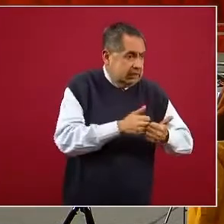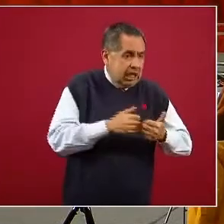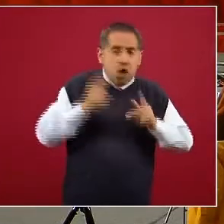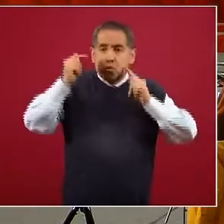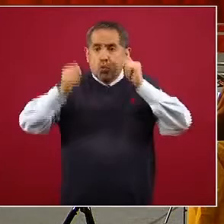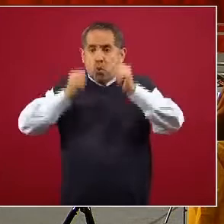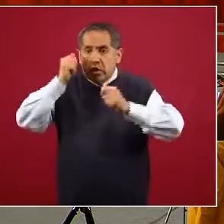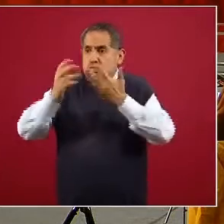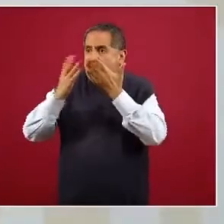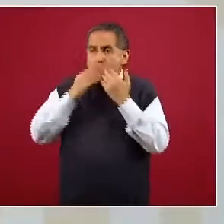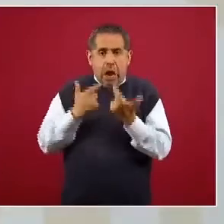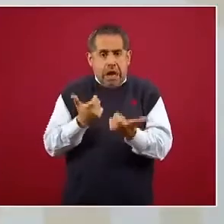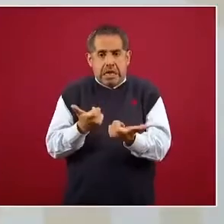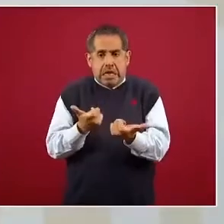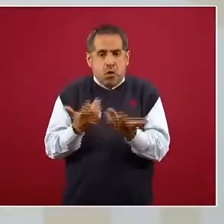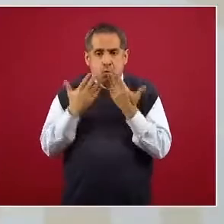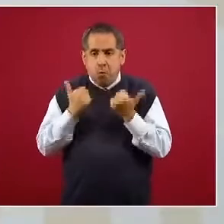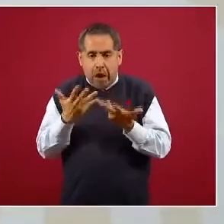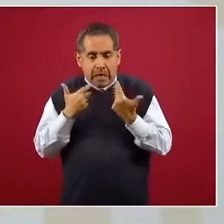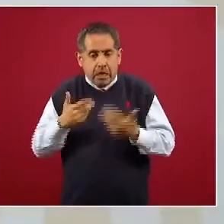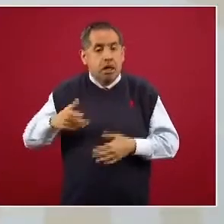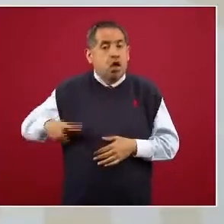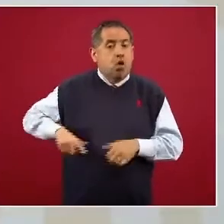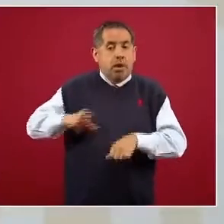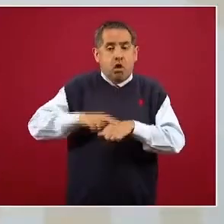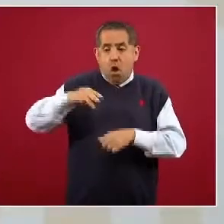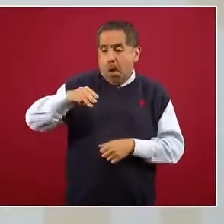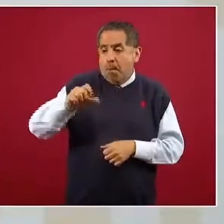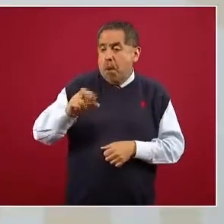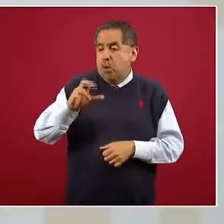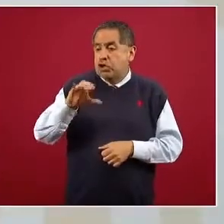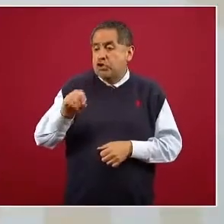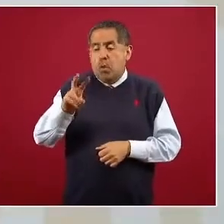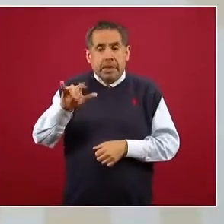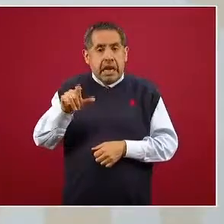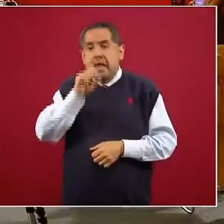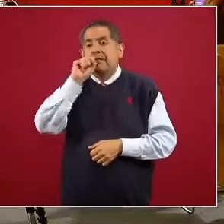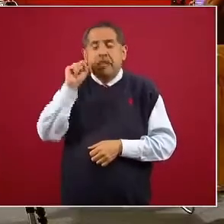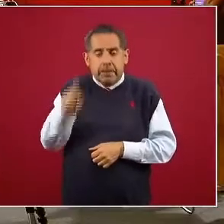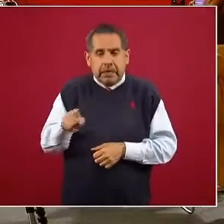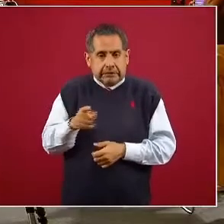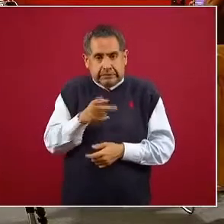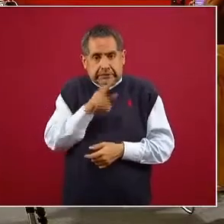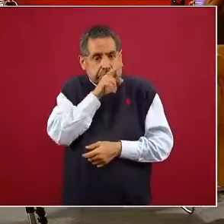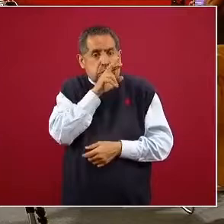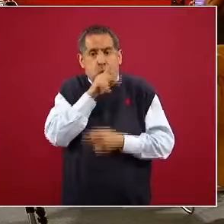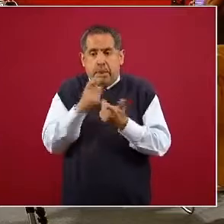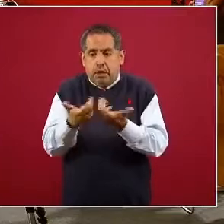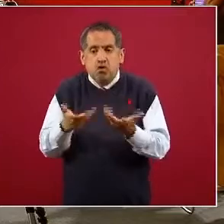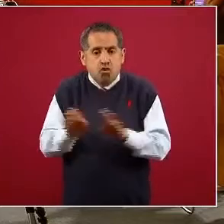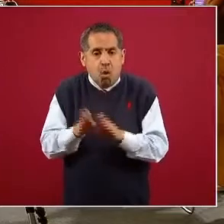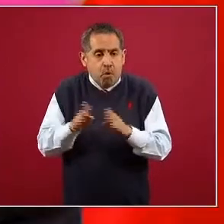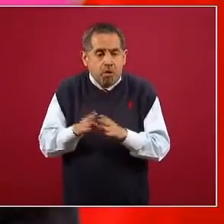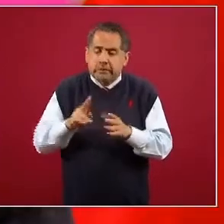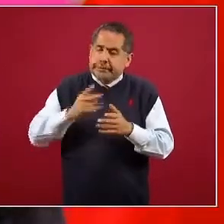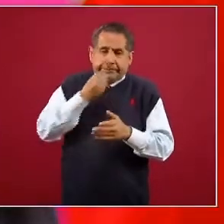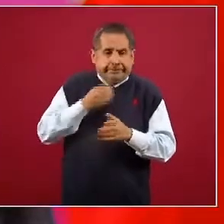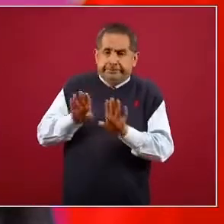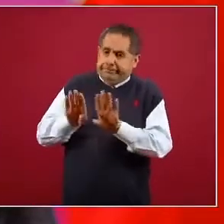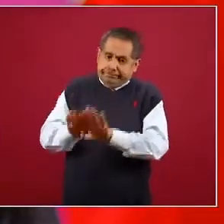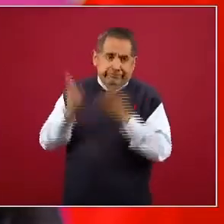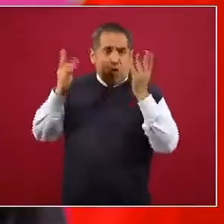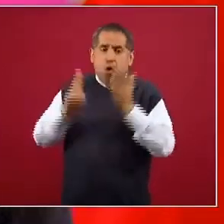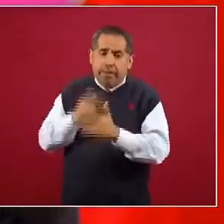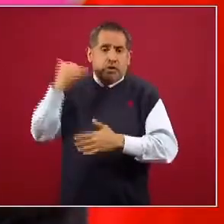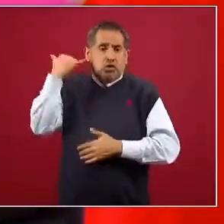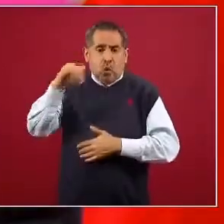turismo. De un gobernador, Mauricio Vila, que ha expresado también la inquietud de reactivar la vida social en